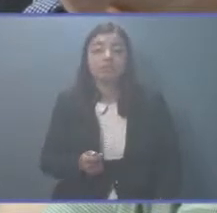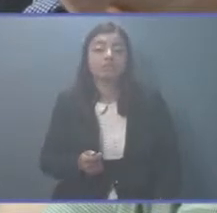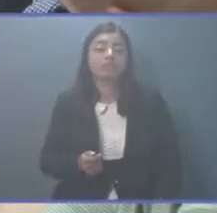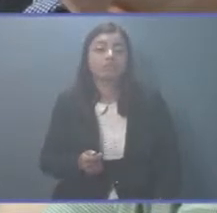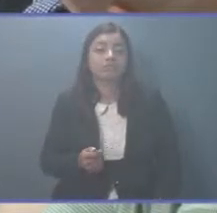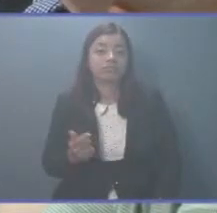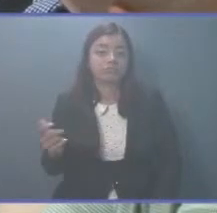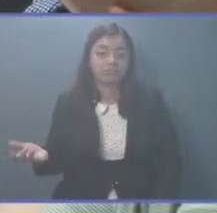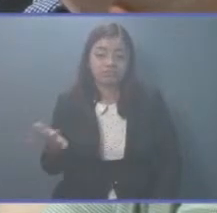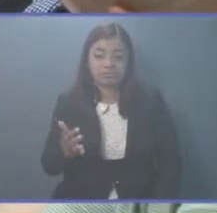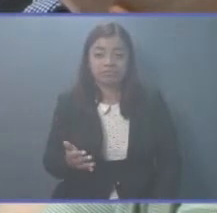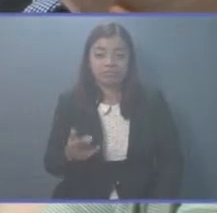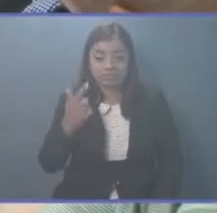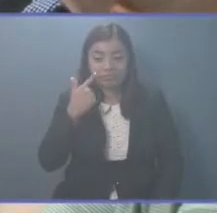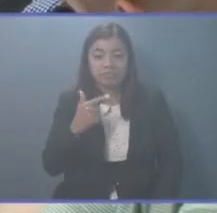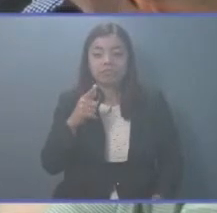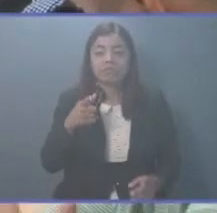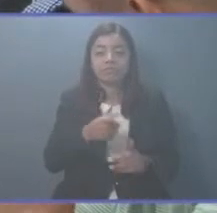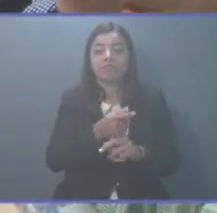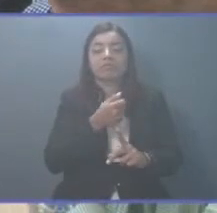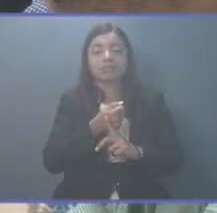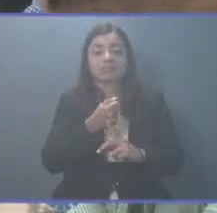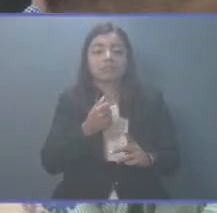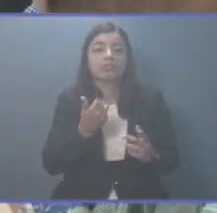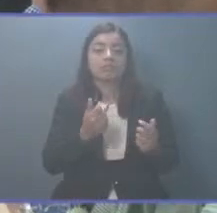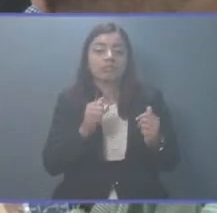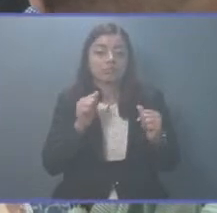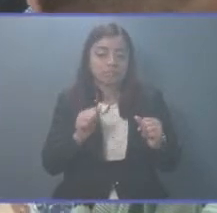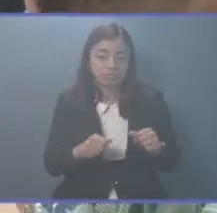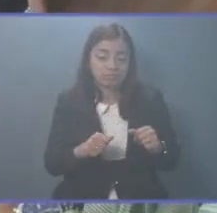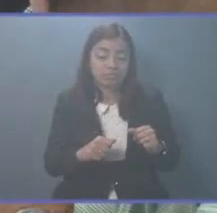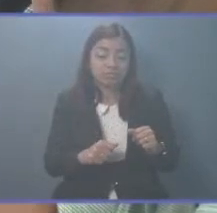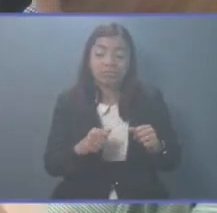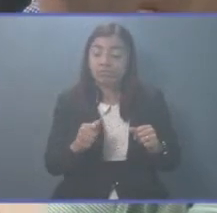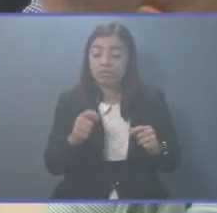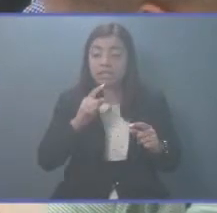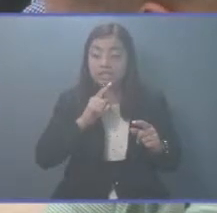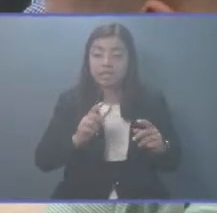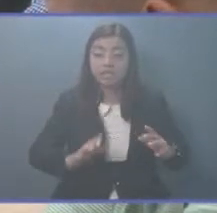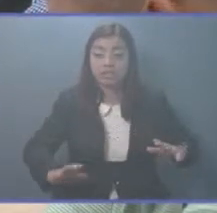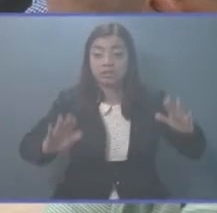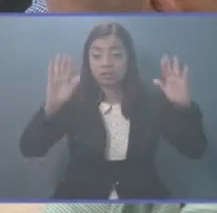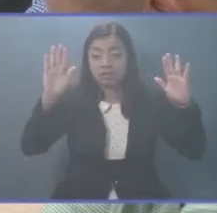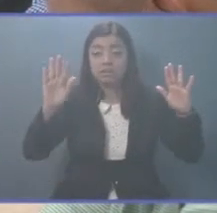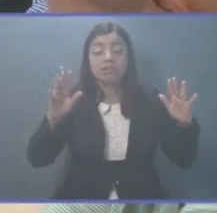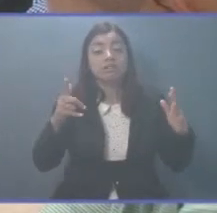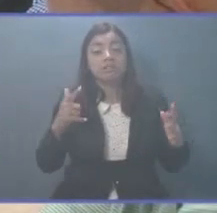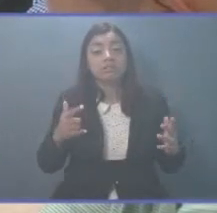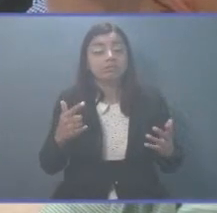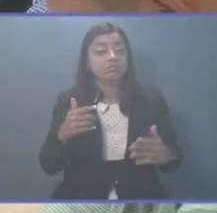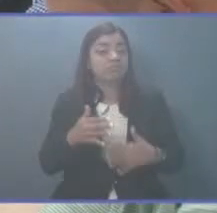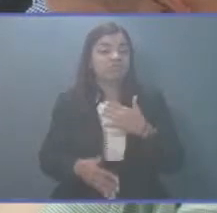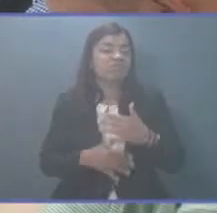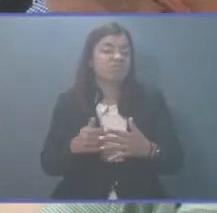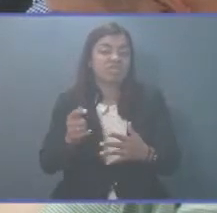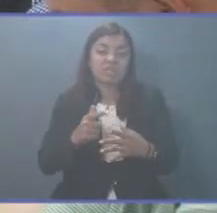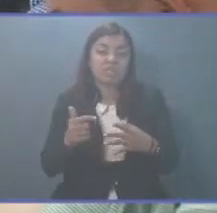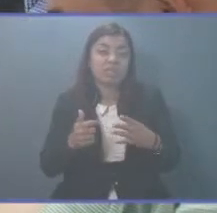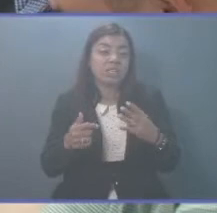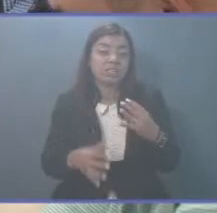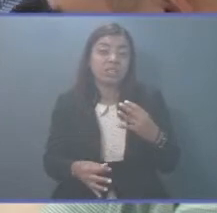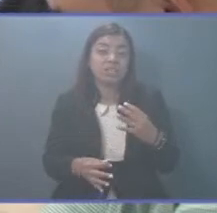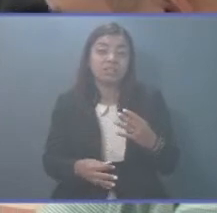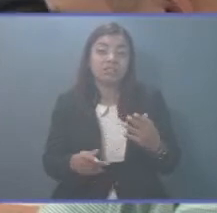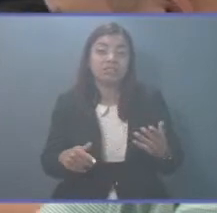el propósito de que se quiere sancionar o al menos desalentar esa práctica ilegal que se